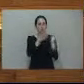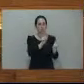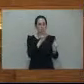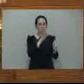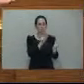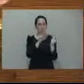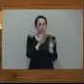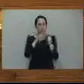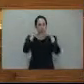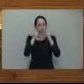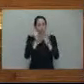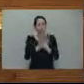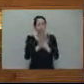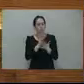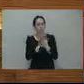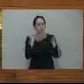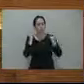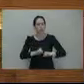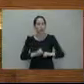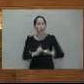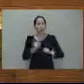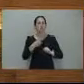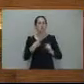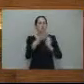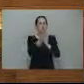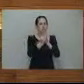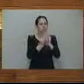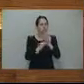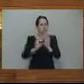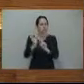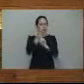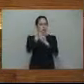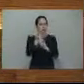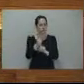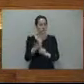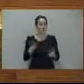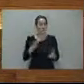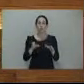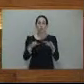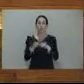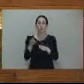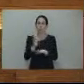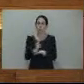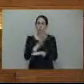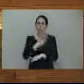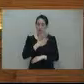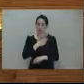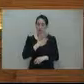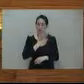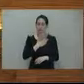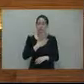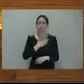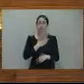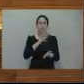voluntad de acuerdo. Desde nuestro grupo que hemos enfocado la tramitación de